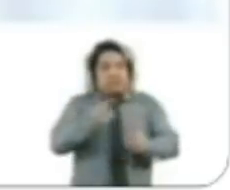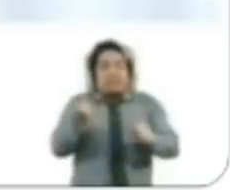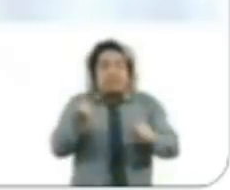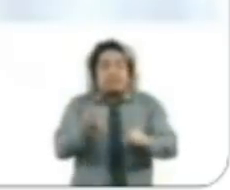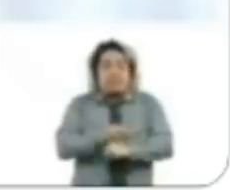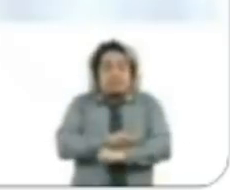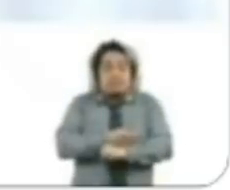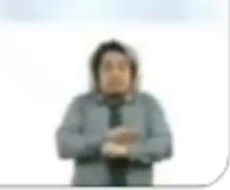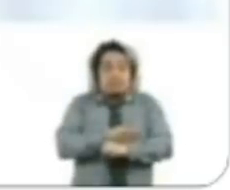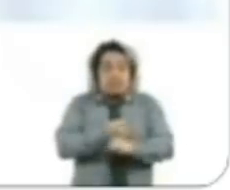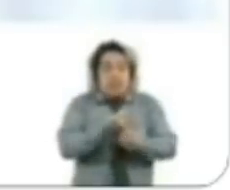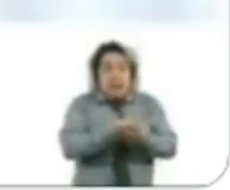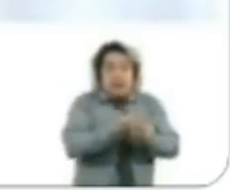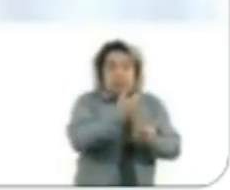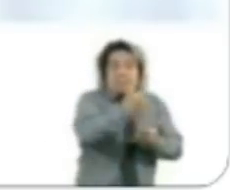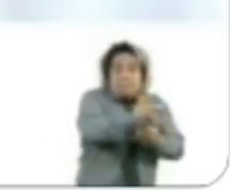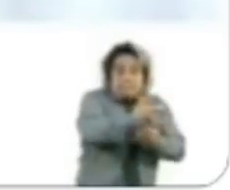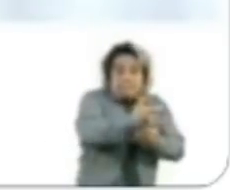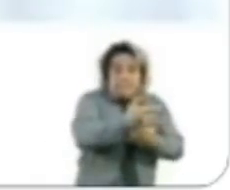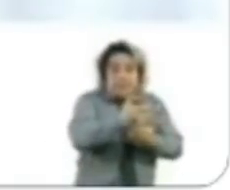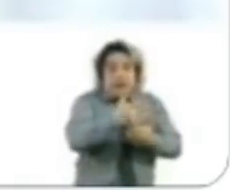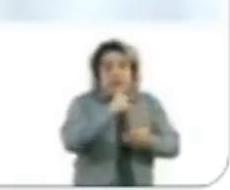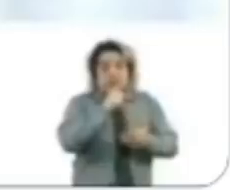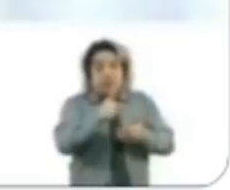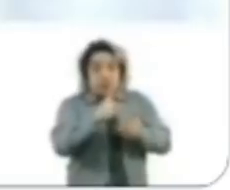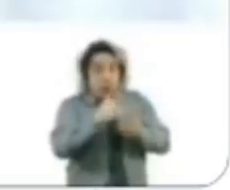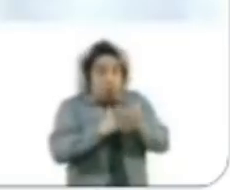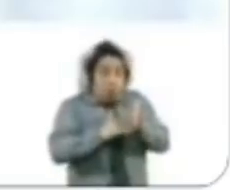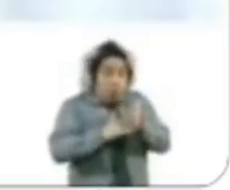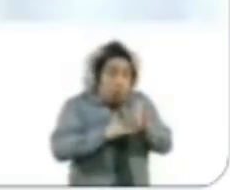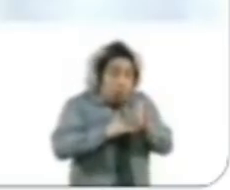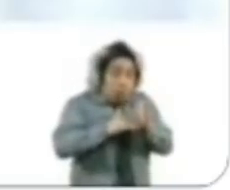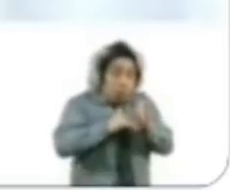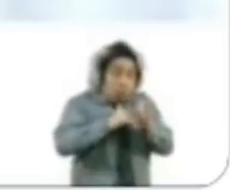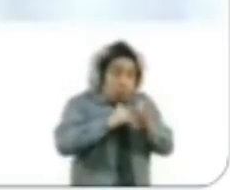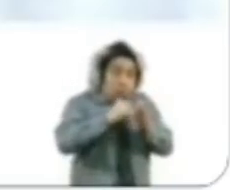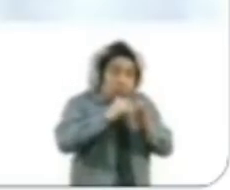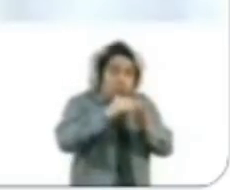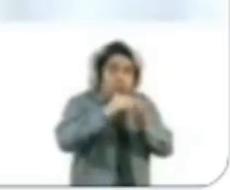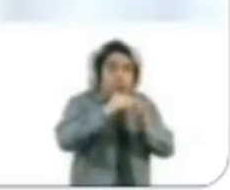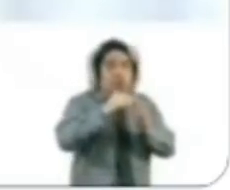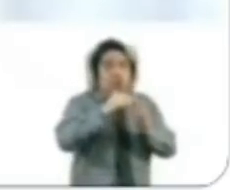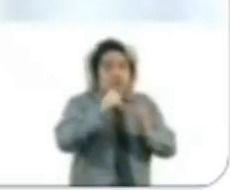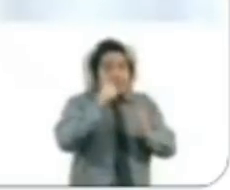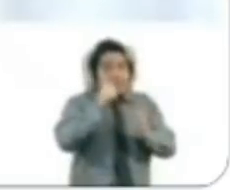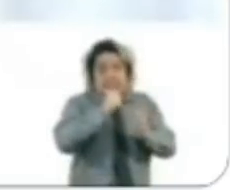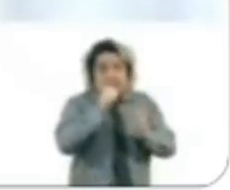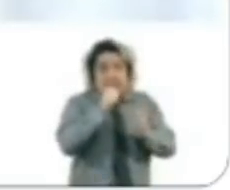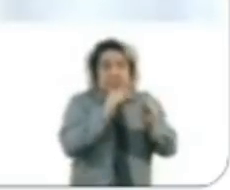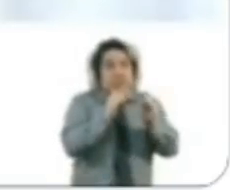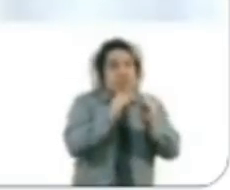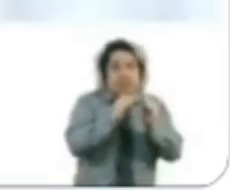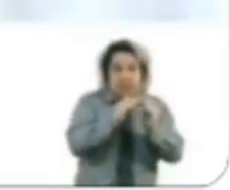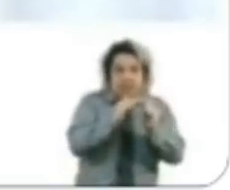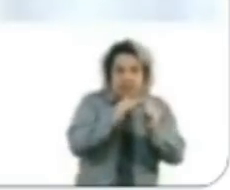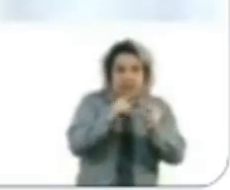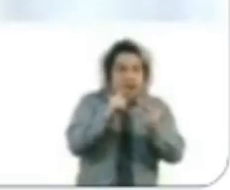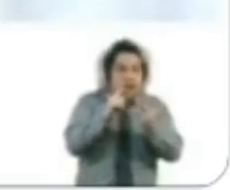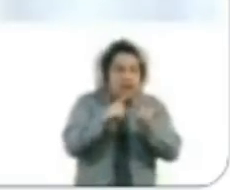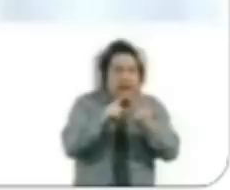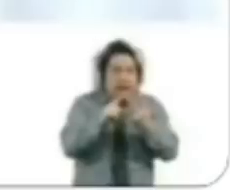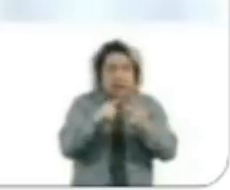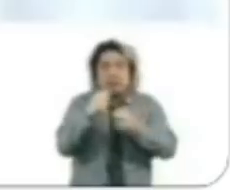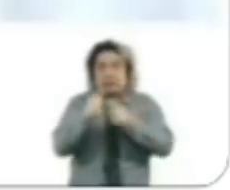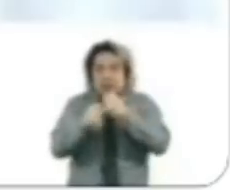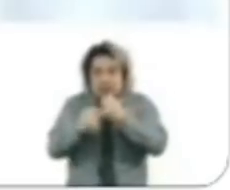ocurrir es el incremento de las tarifas en todos los niveles desde las tarifas domésticas hasta las tarifas comerciales